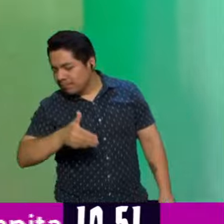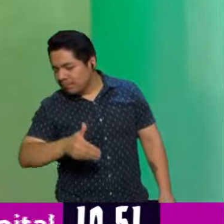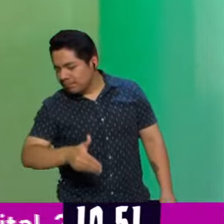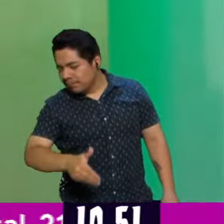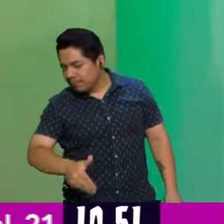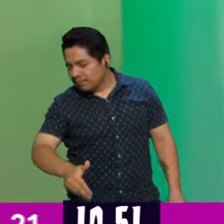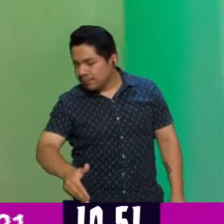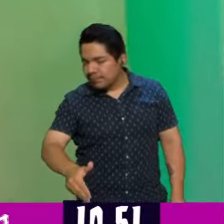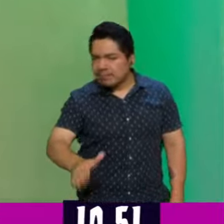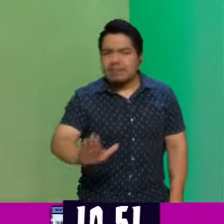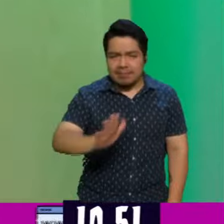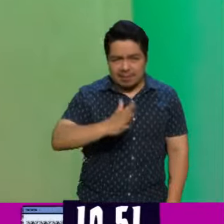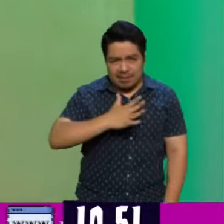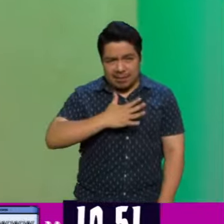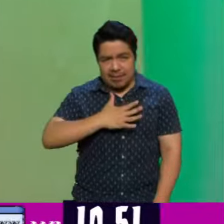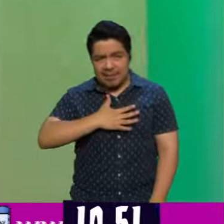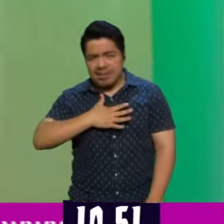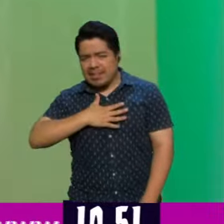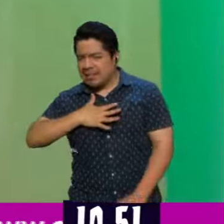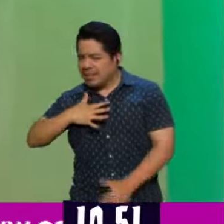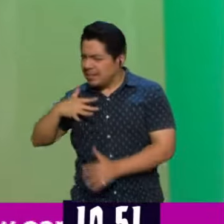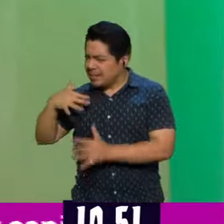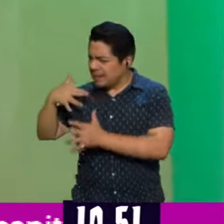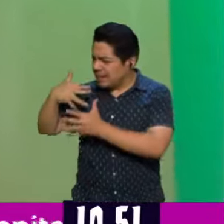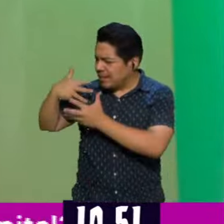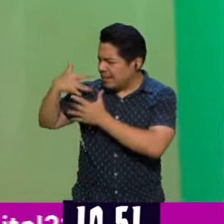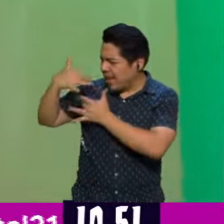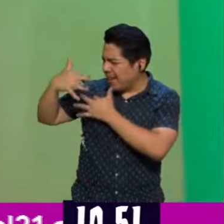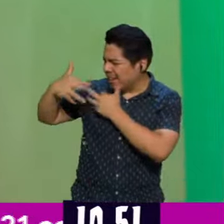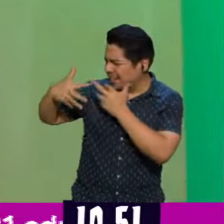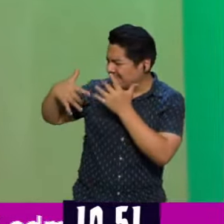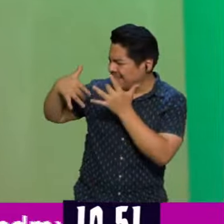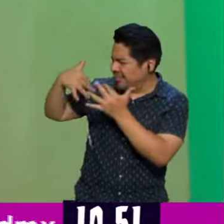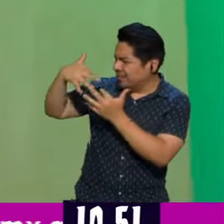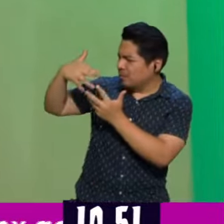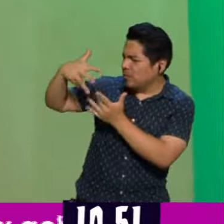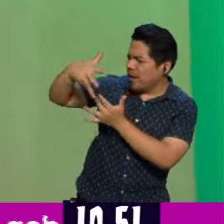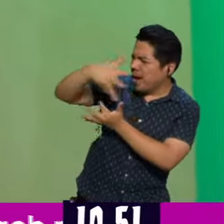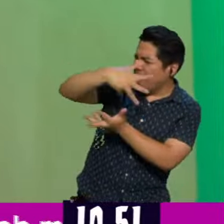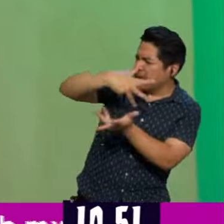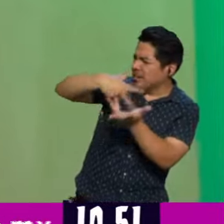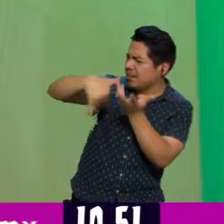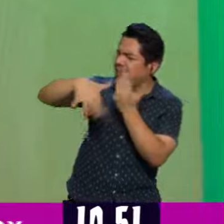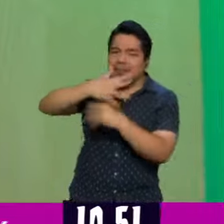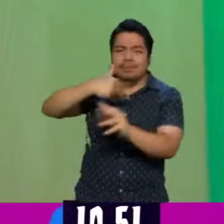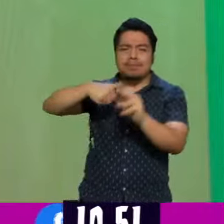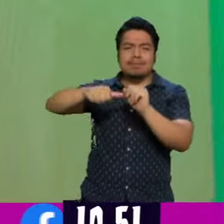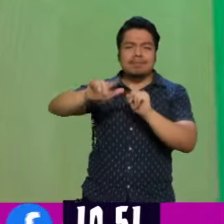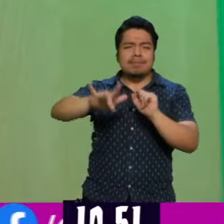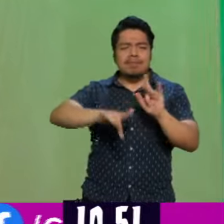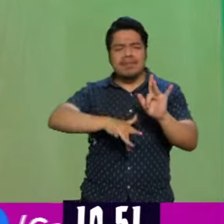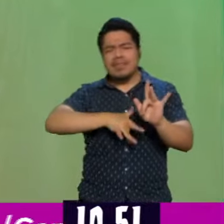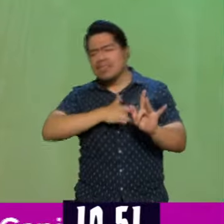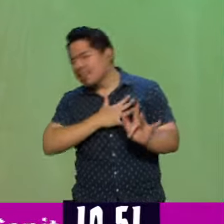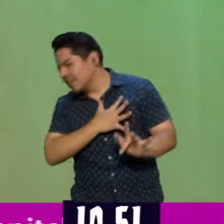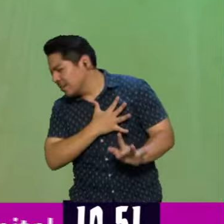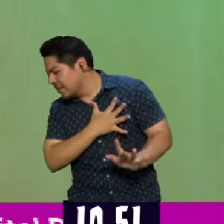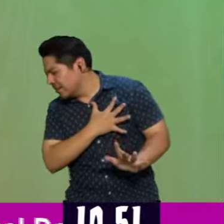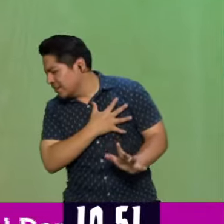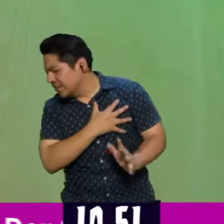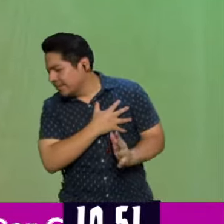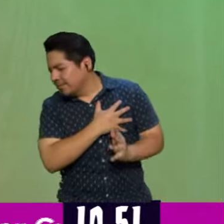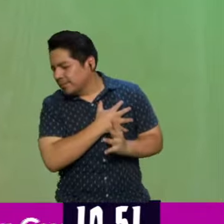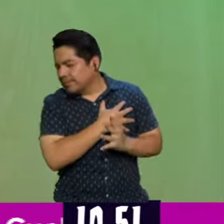y sé que hay un torrente dando vueltas por tu mente, amar.